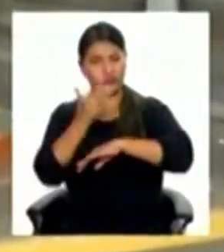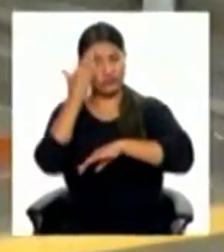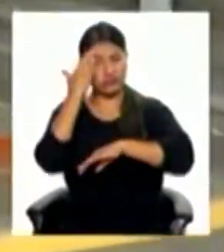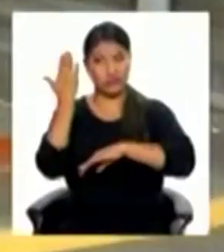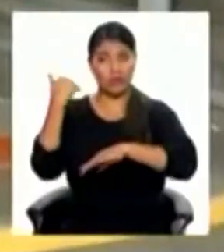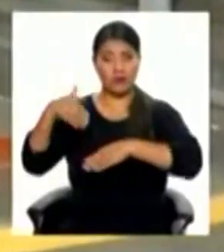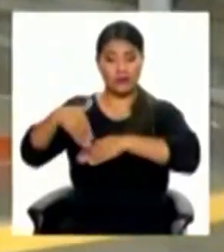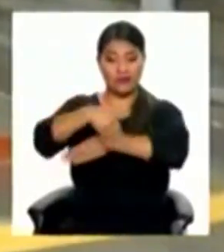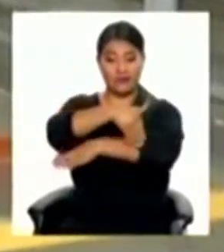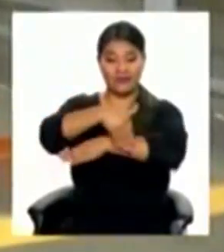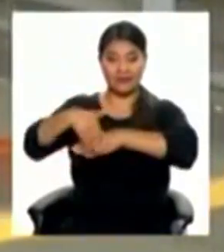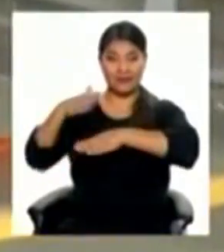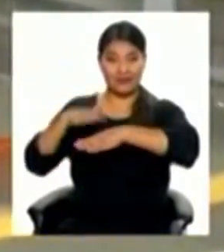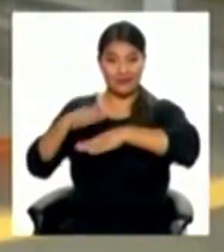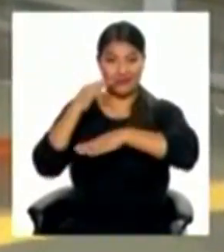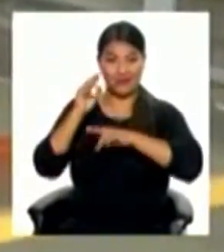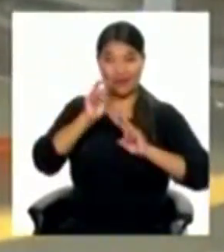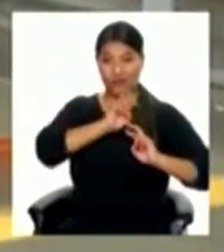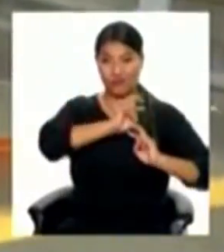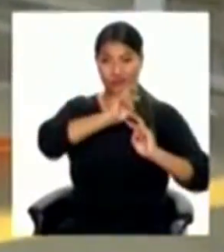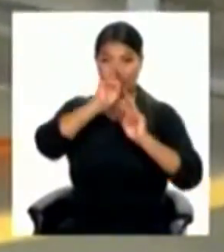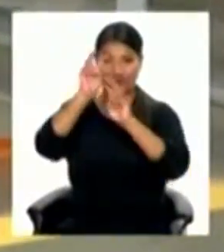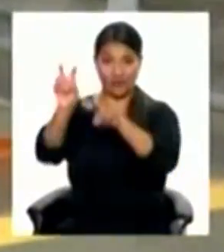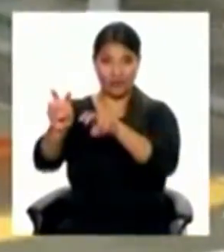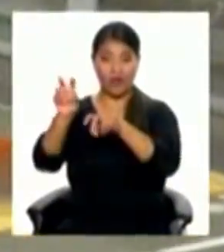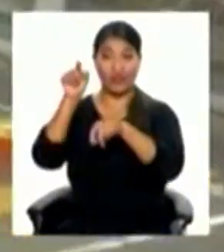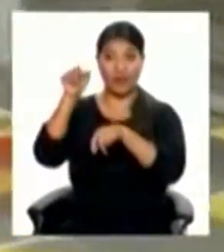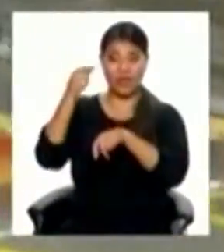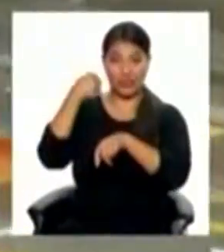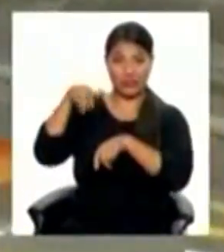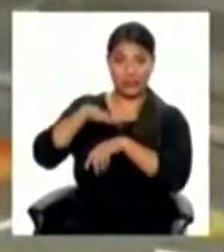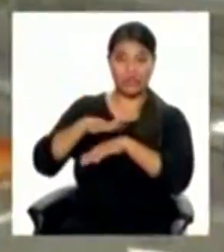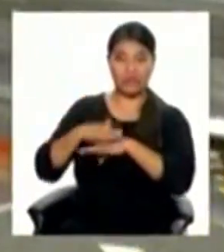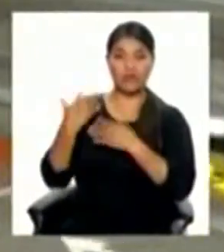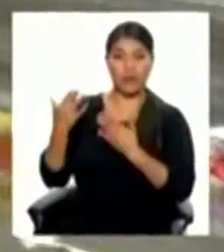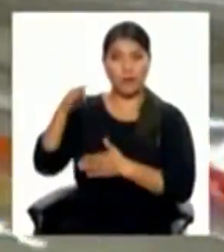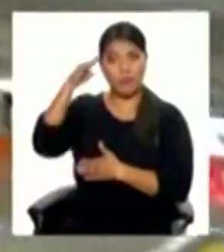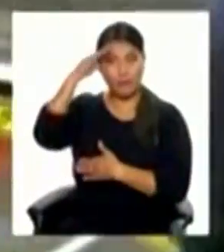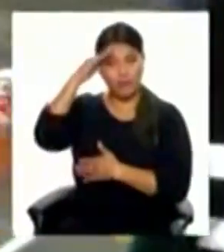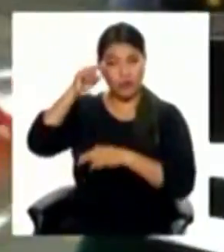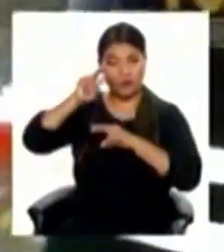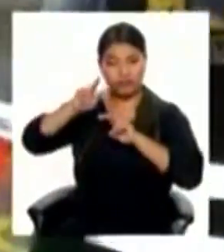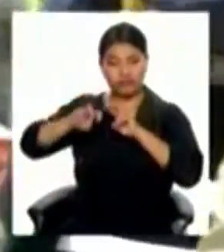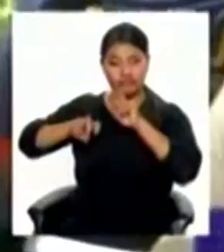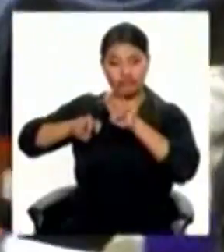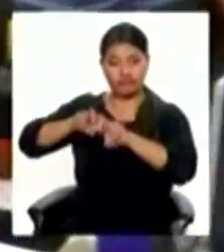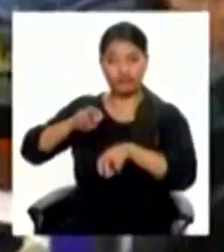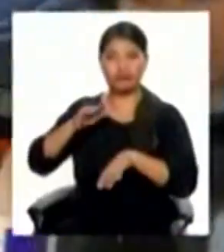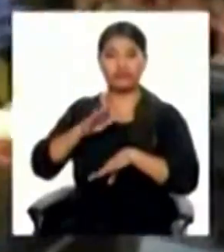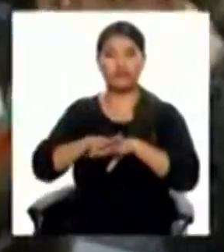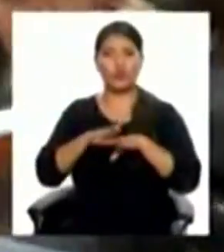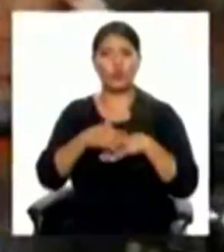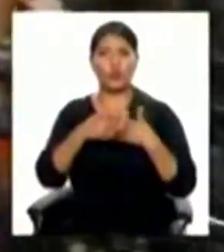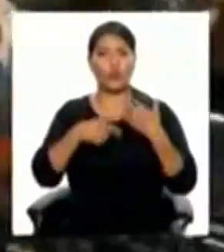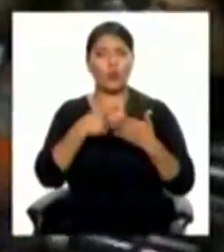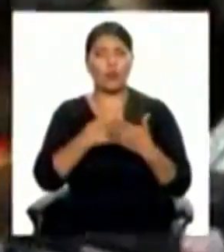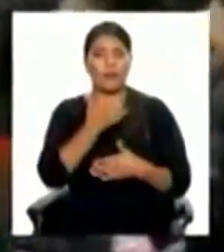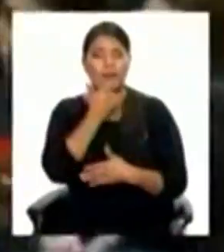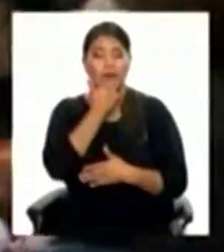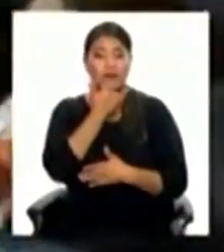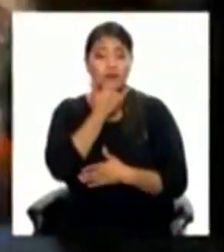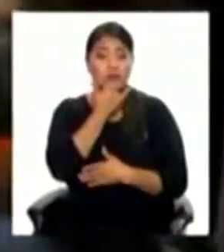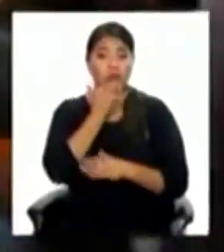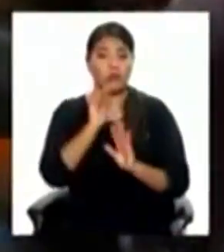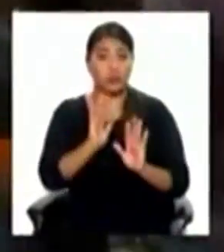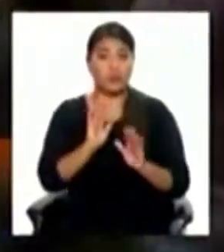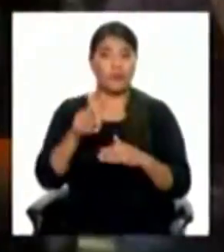línea 1 del metro de Lima. La policía está realizando las pesquisas respectivas para determinar qué es lo que ha sucedido, pero lo